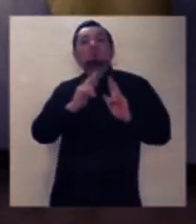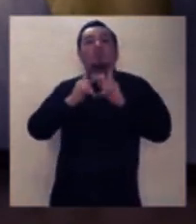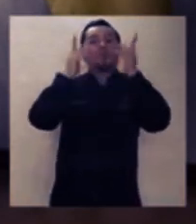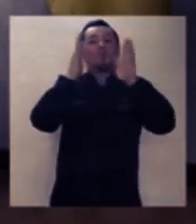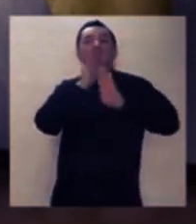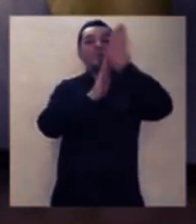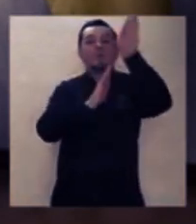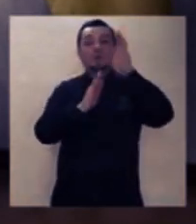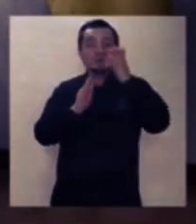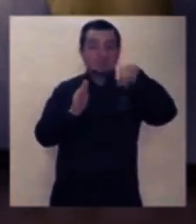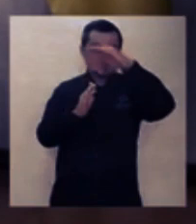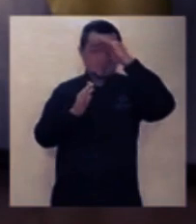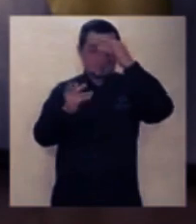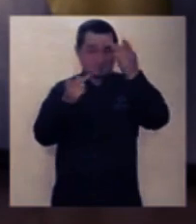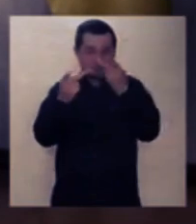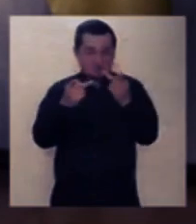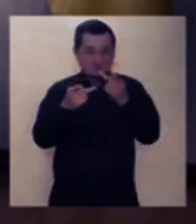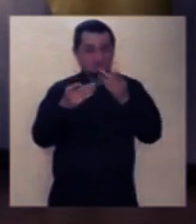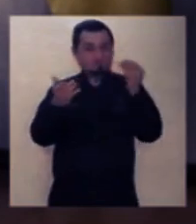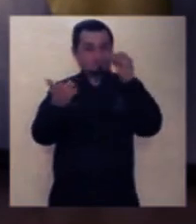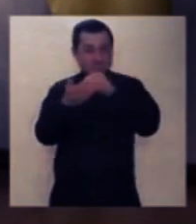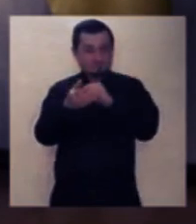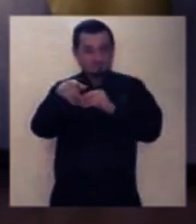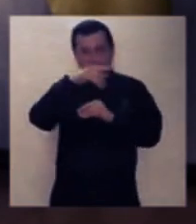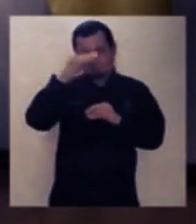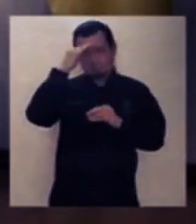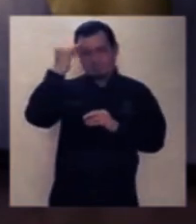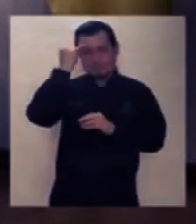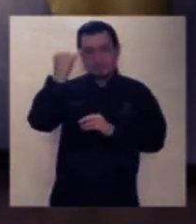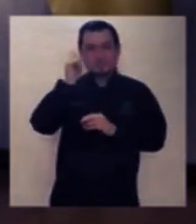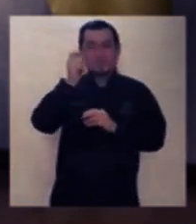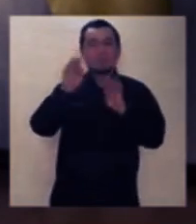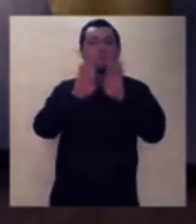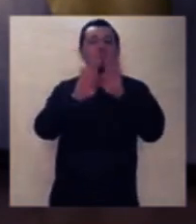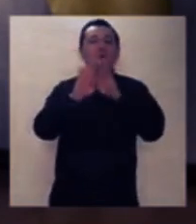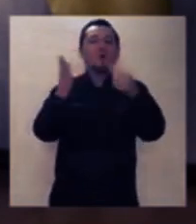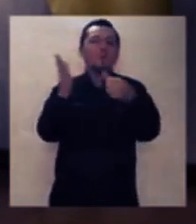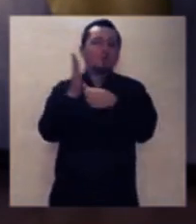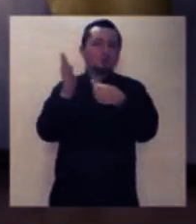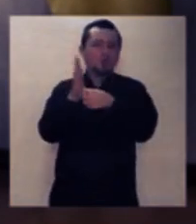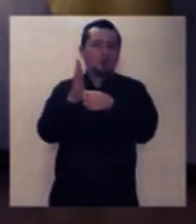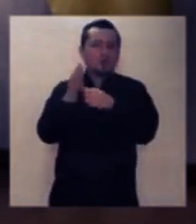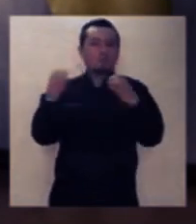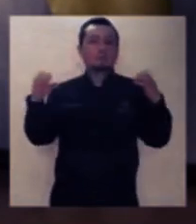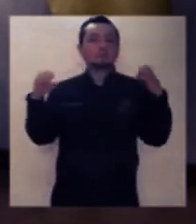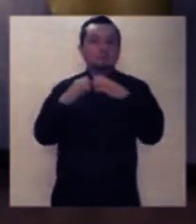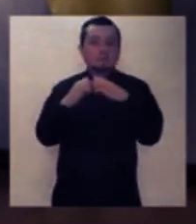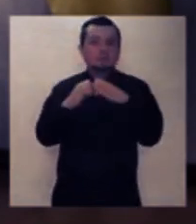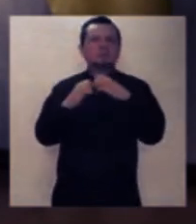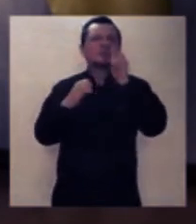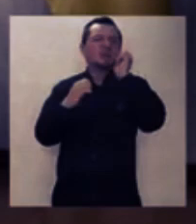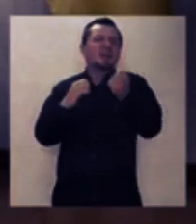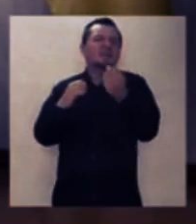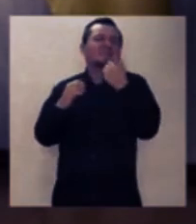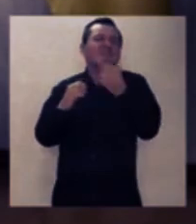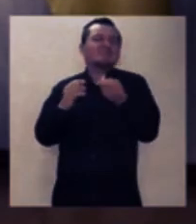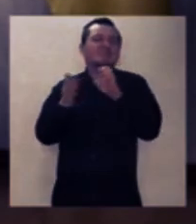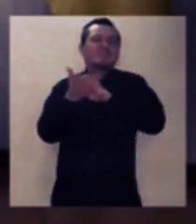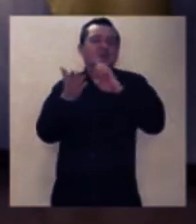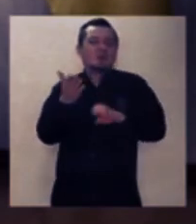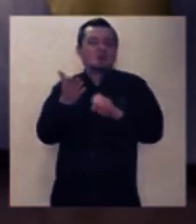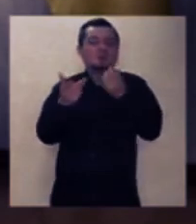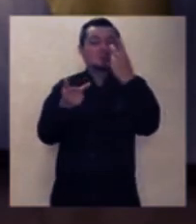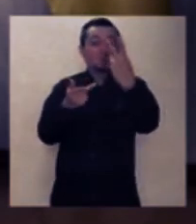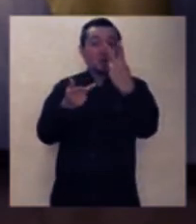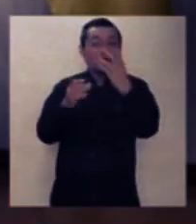control. La primera definición es que vamos a habilitar lo que se ha denominado botón de emergencia. Esto es que vamos a